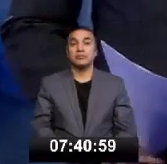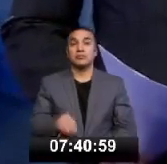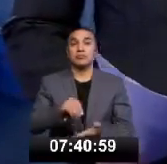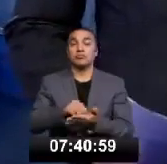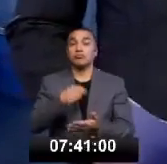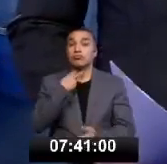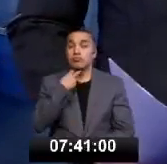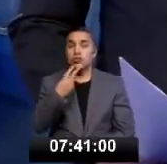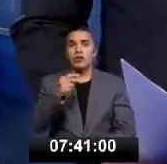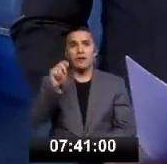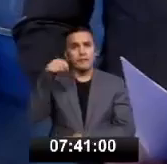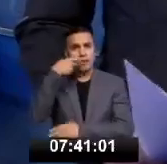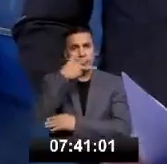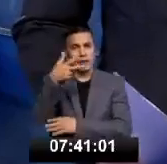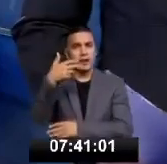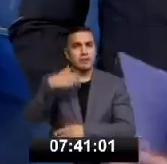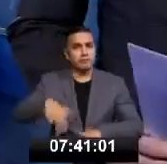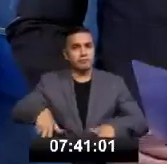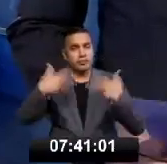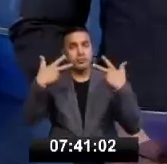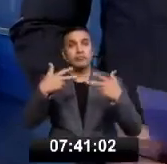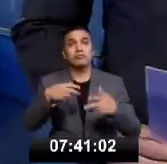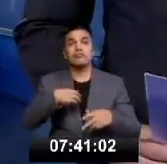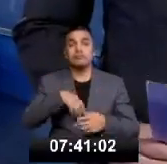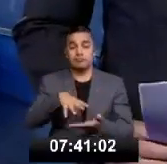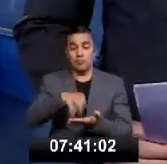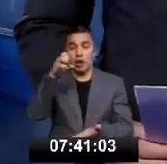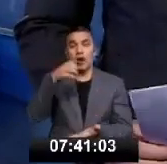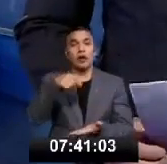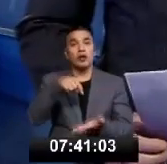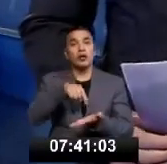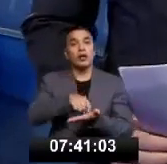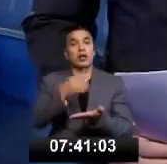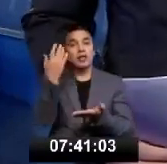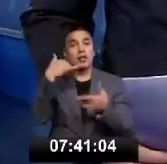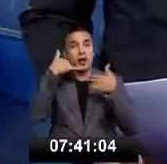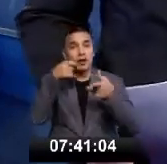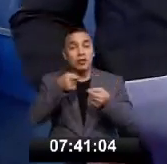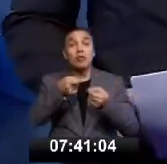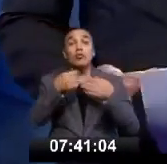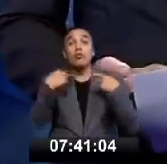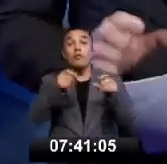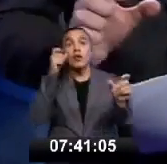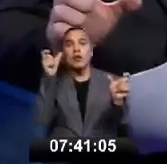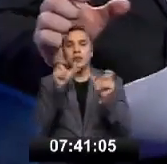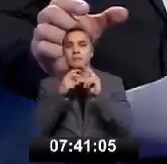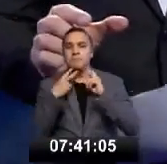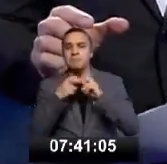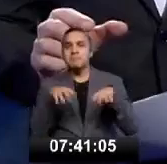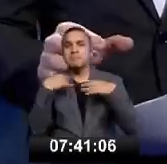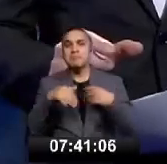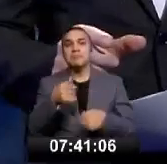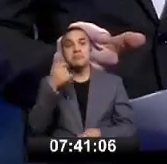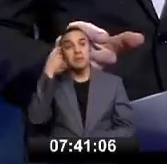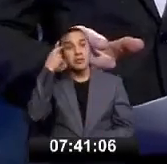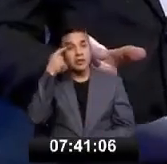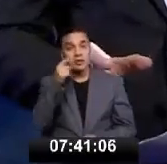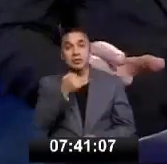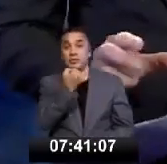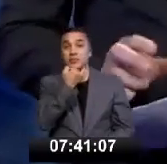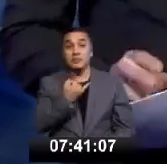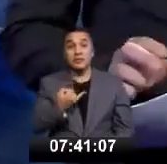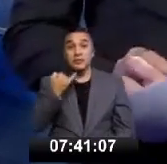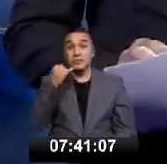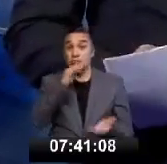Transcripciones de audios, videollamadas y capturas de pantalla constan en el peritaje efectuado por la Fiscalía a una flash memory del israelí